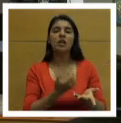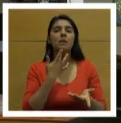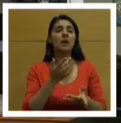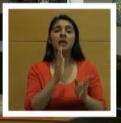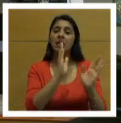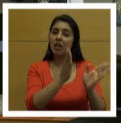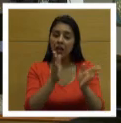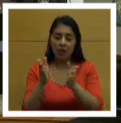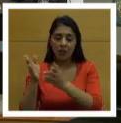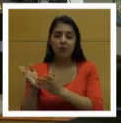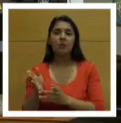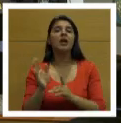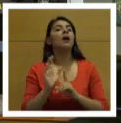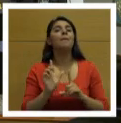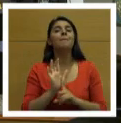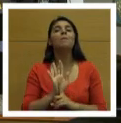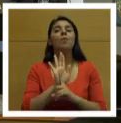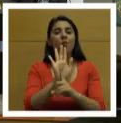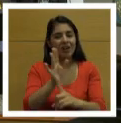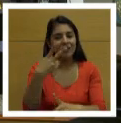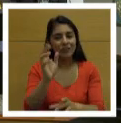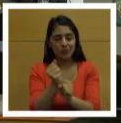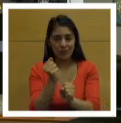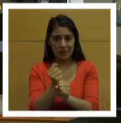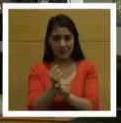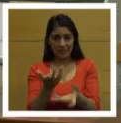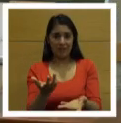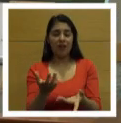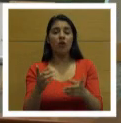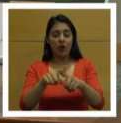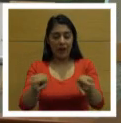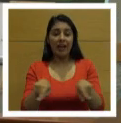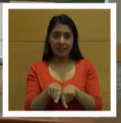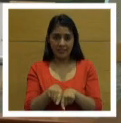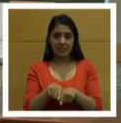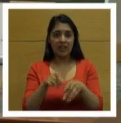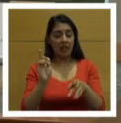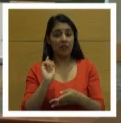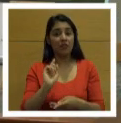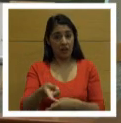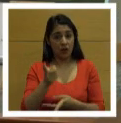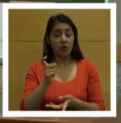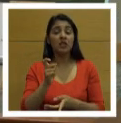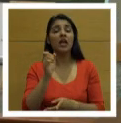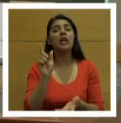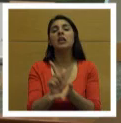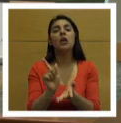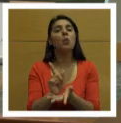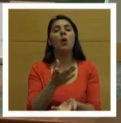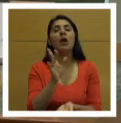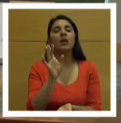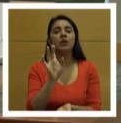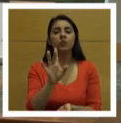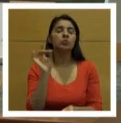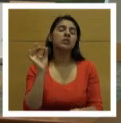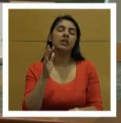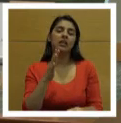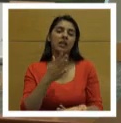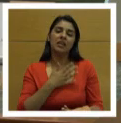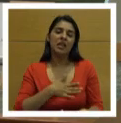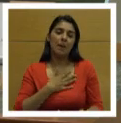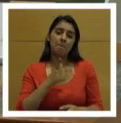exhibido en su lugar de trabajo, en la sede de la Corte, en aquel lugar que le parezca más